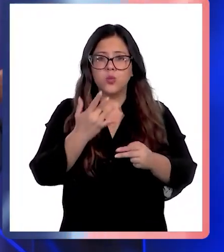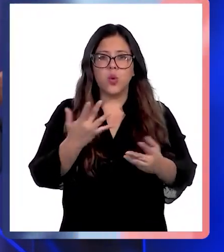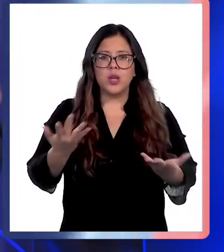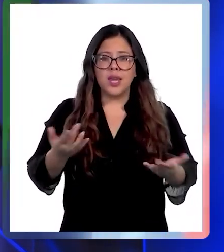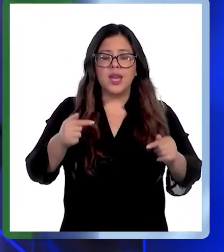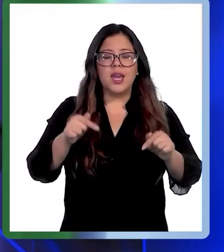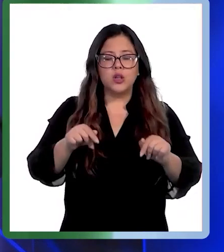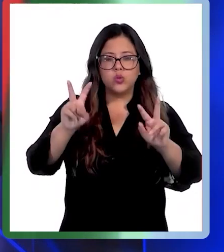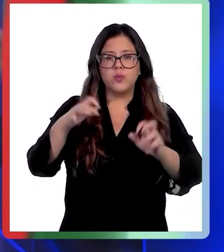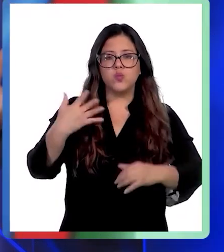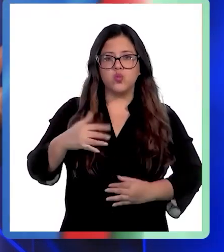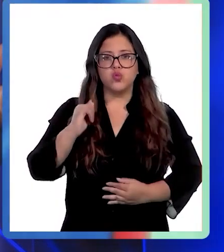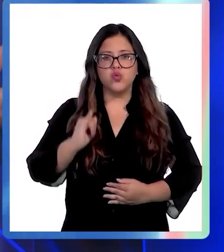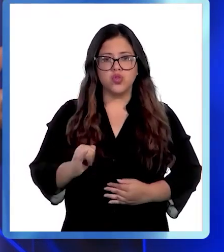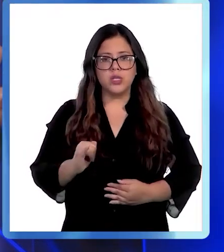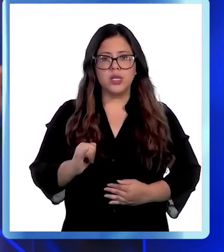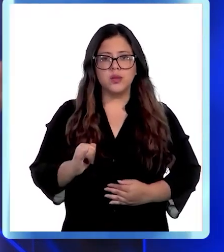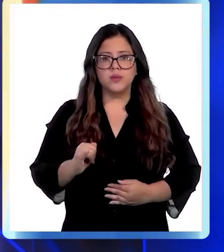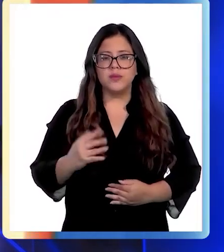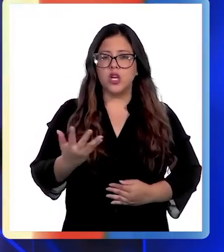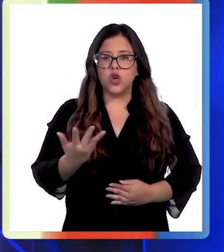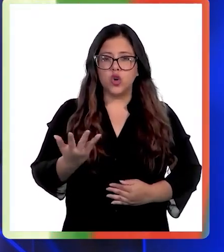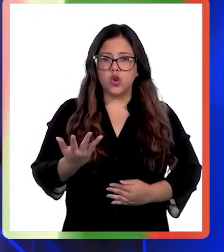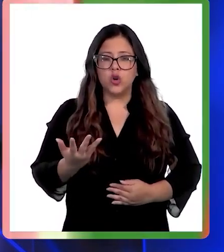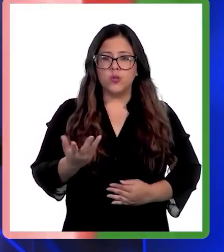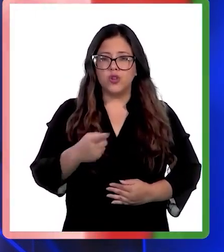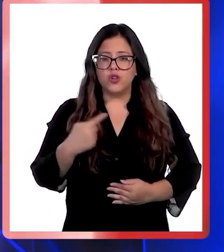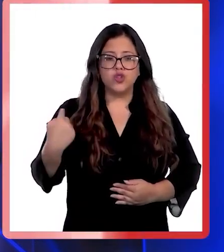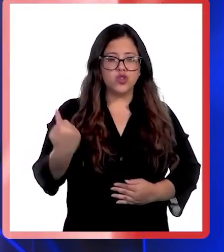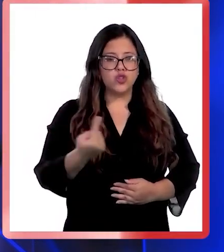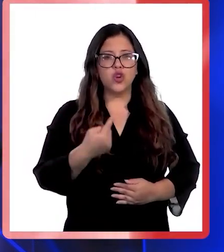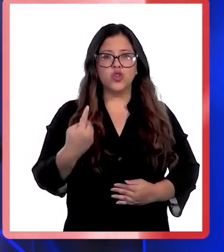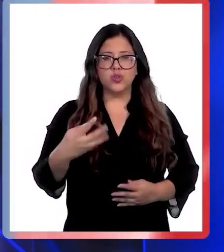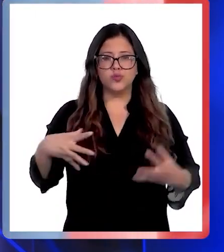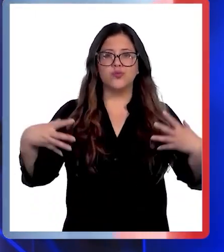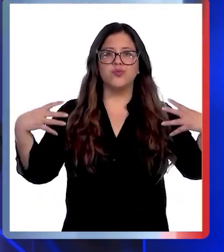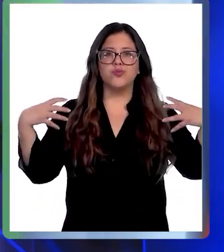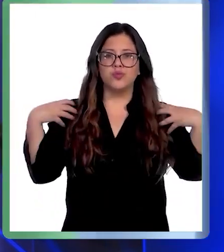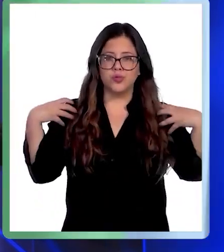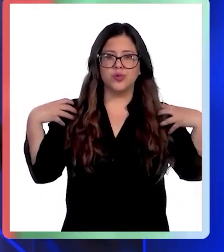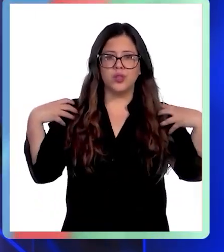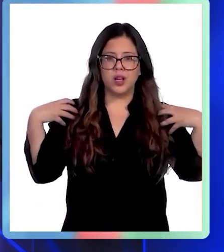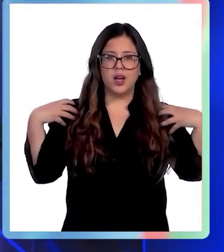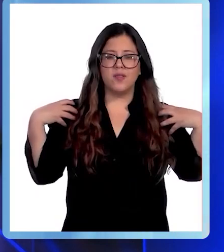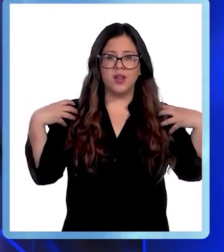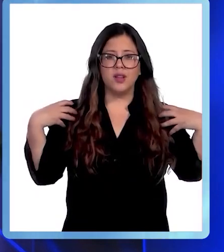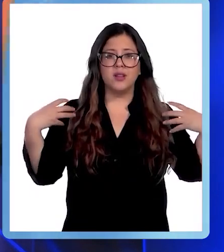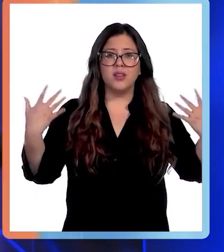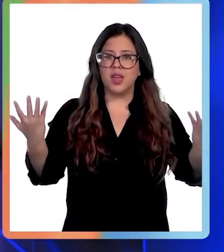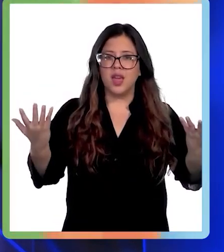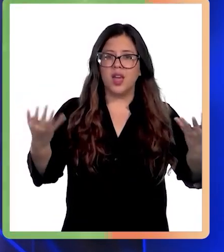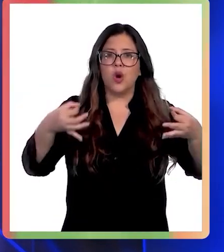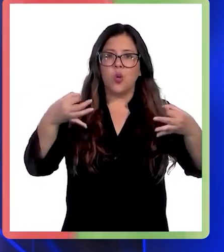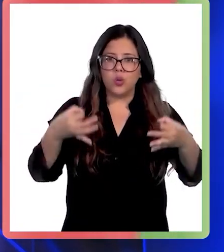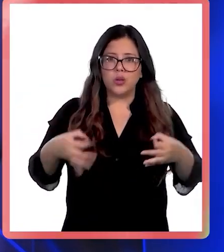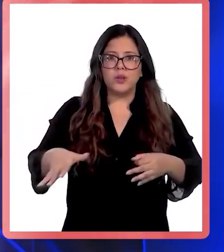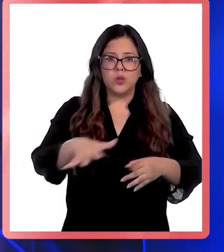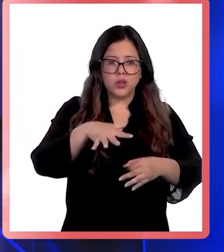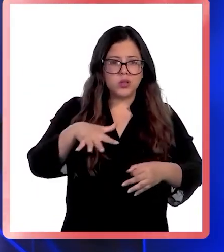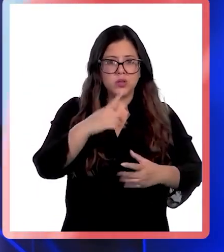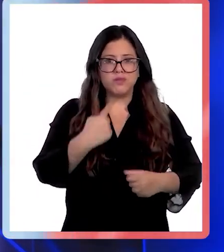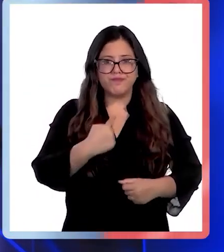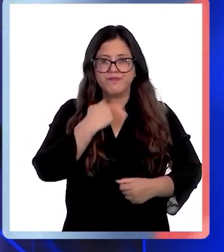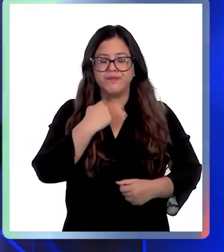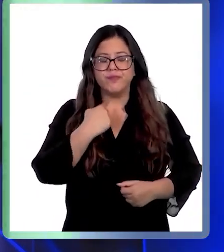duda que es un tema, ¿no? El cómo nuestras conductas han terminado por influir en lo que hoy nos está terminando por condicionar.